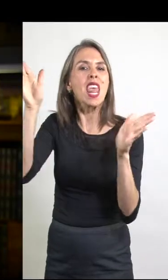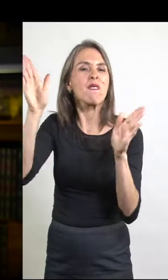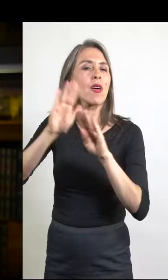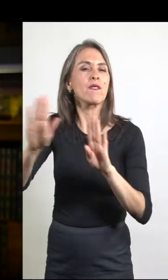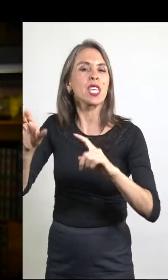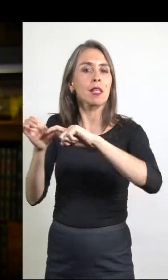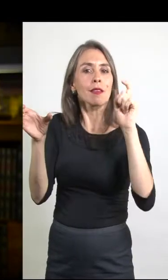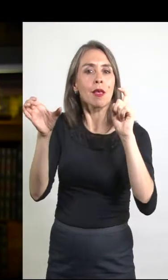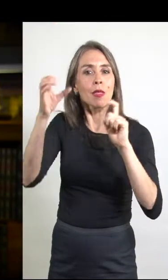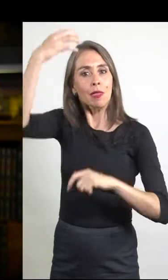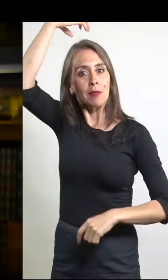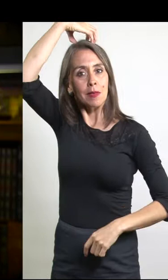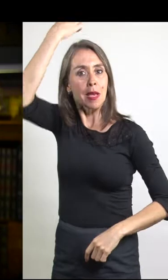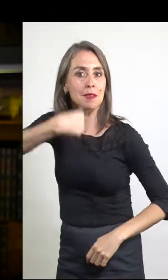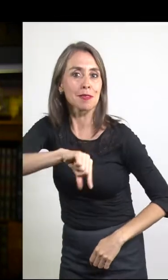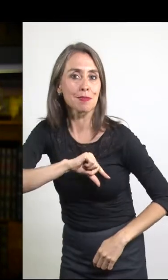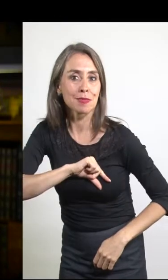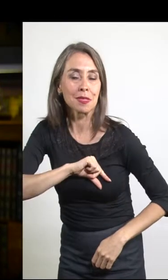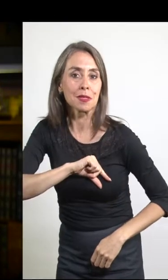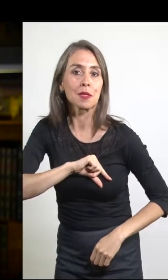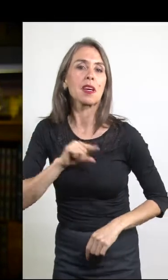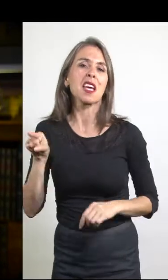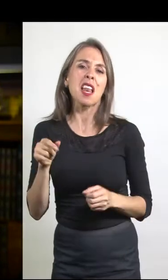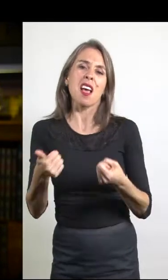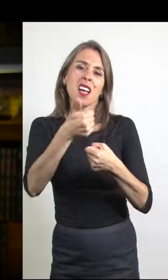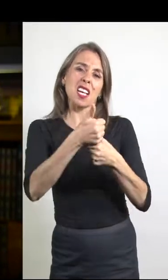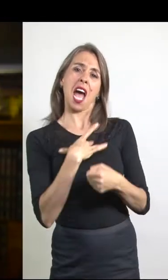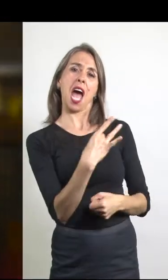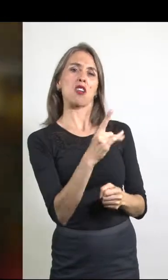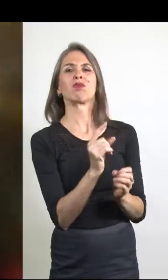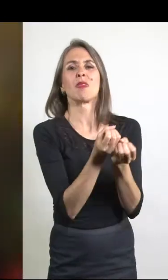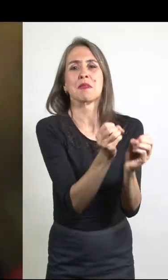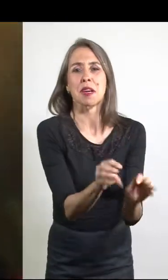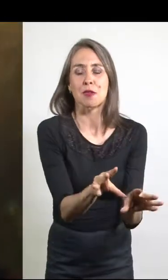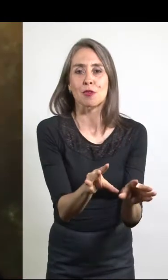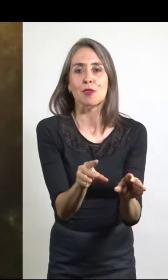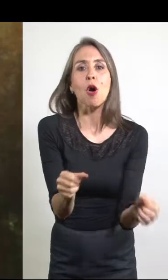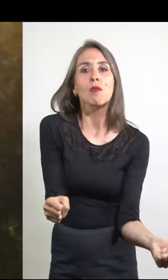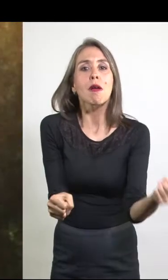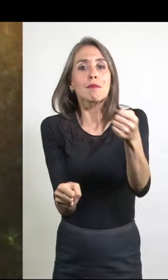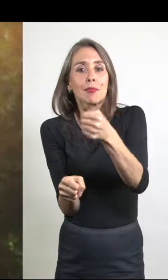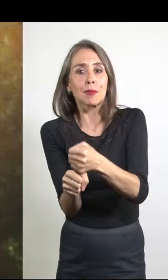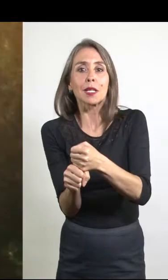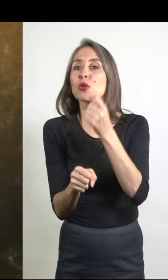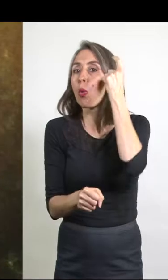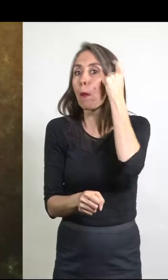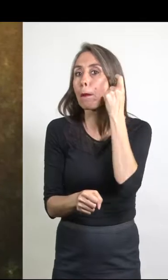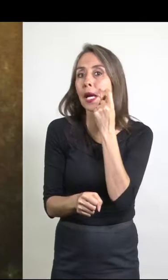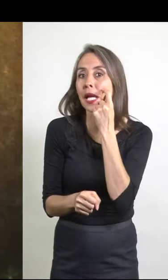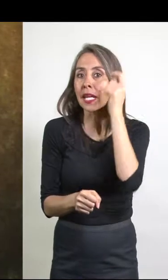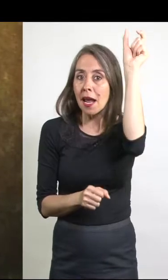la monarquía española. En consecuencia, declinó el cargo y pasó a ocupar su lugar Bernardo O'Higgins,